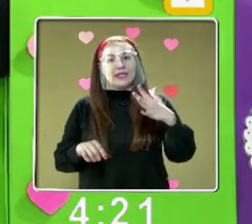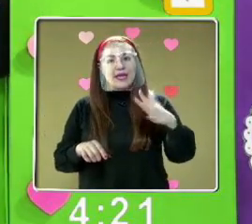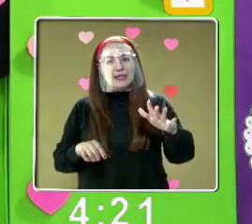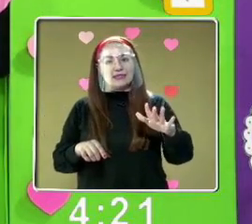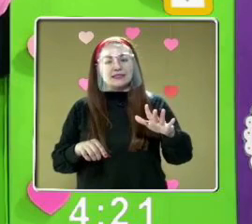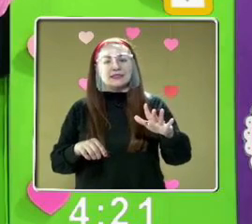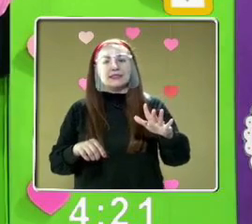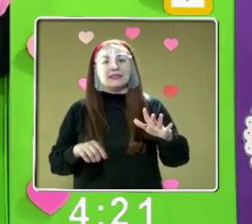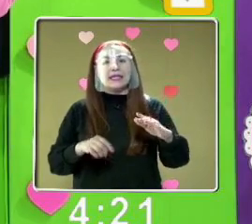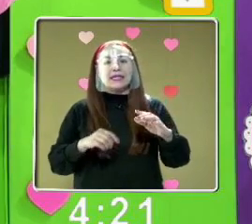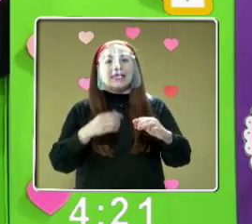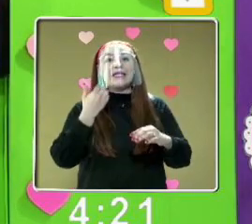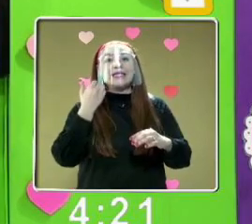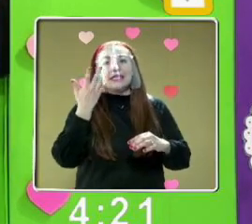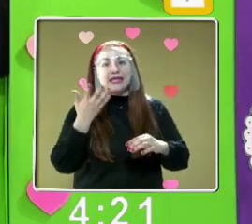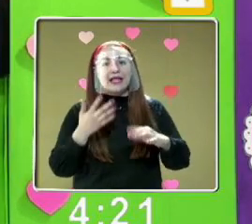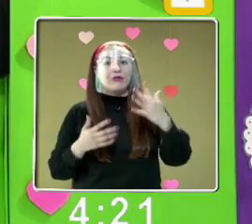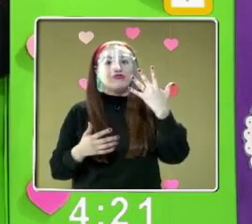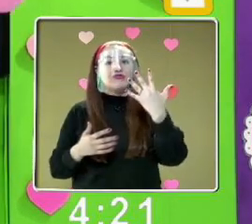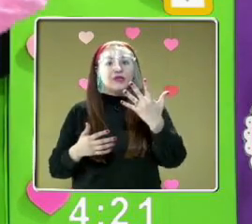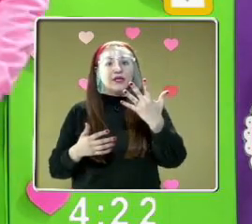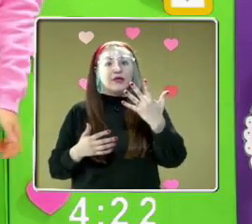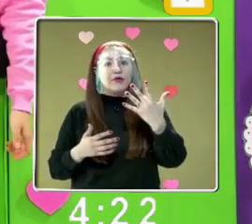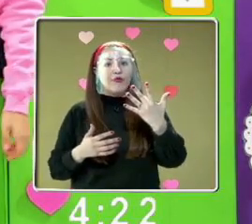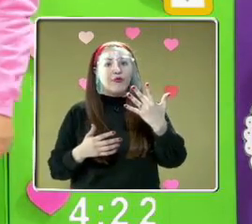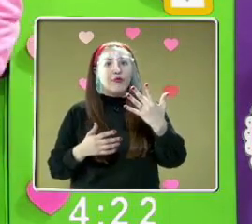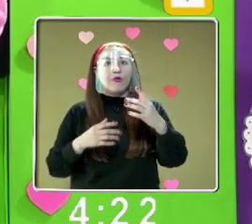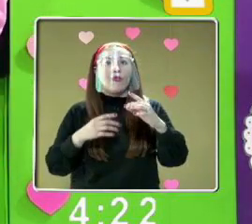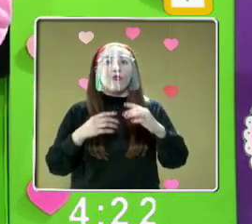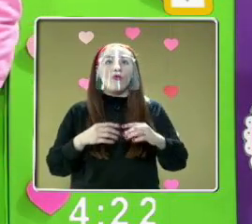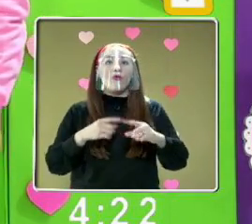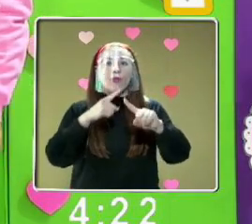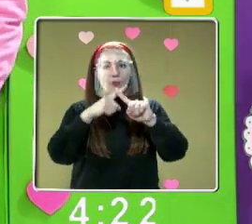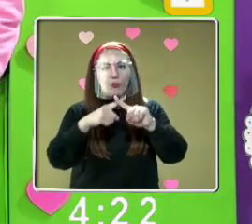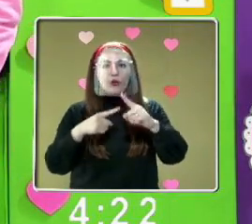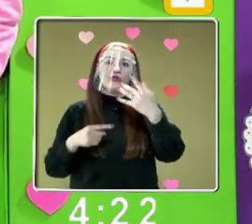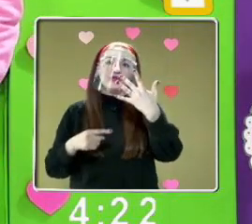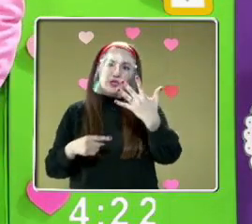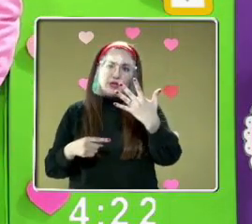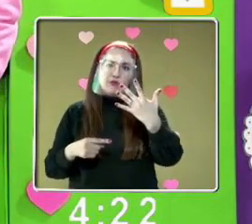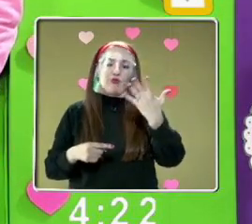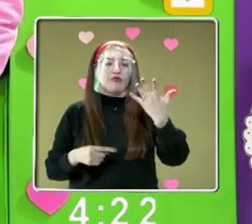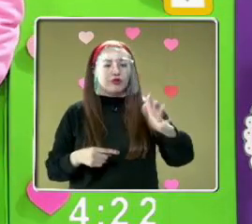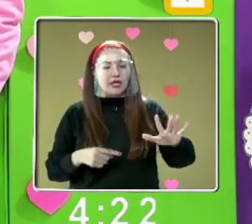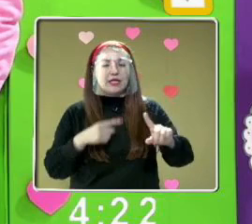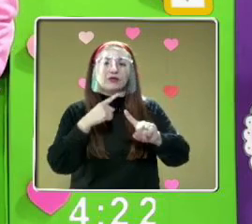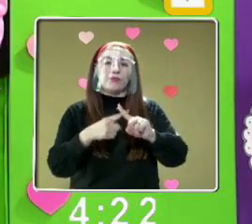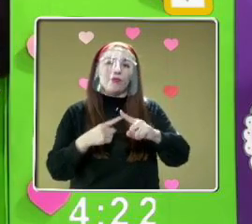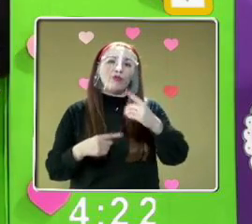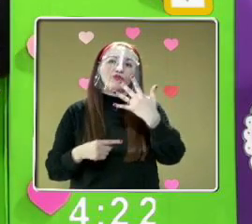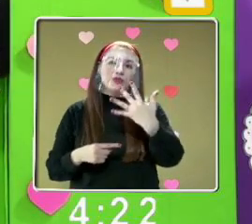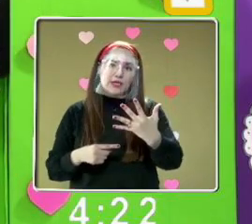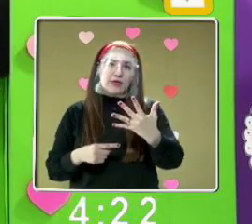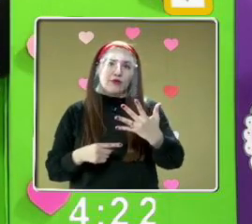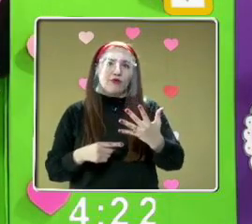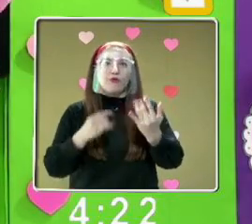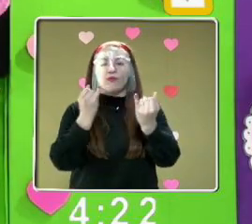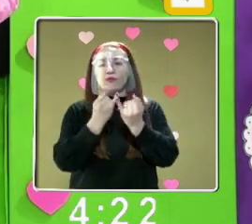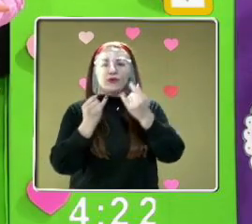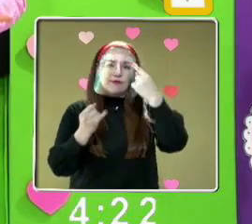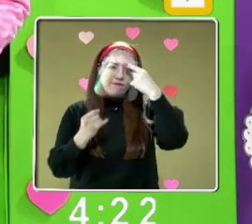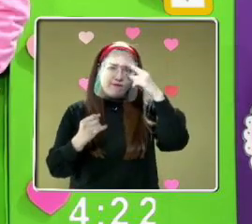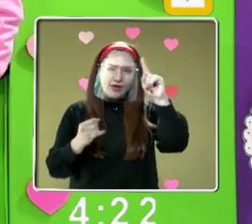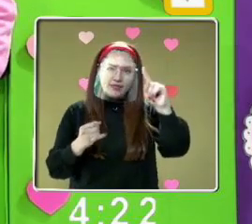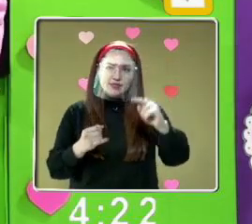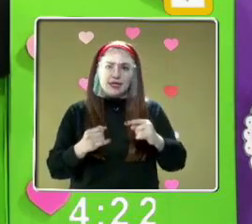5 veces más grande, entonces, ¿cuál va a ser mi constante? Pues yo lo voy a multiplicar por 5, maestra. Uh-huh. En este caso, pues bien fácil, 5 por